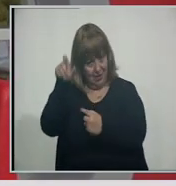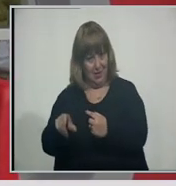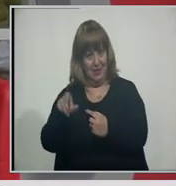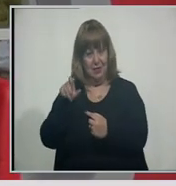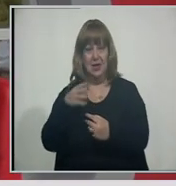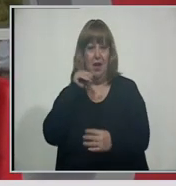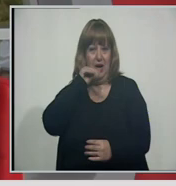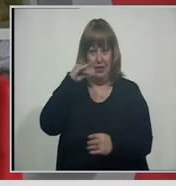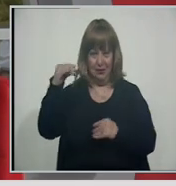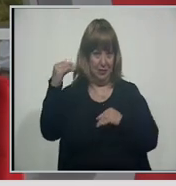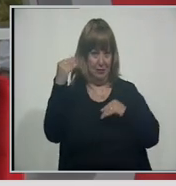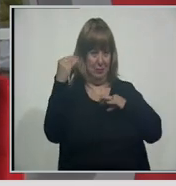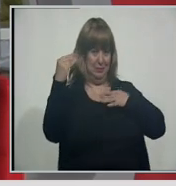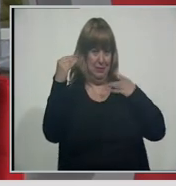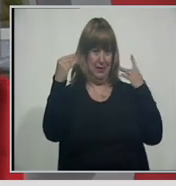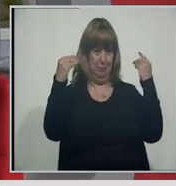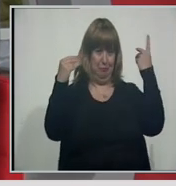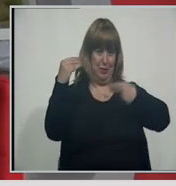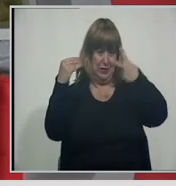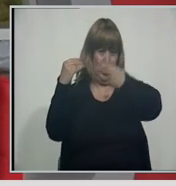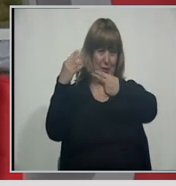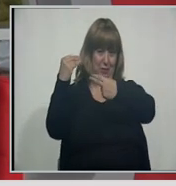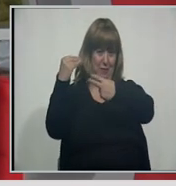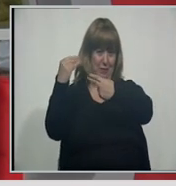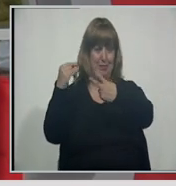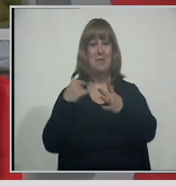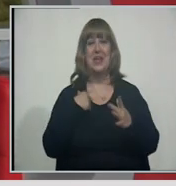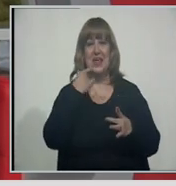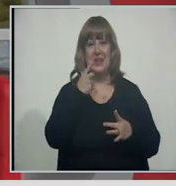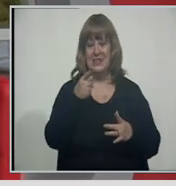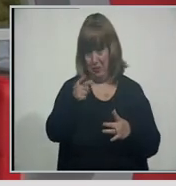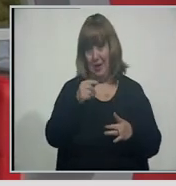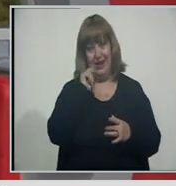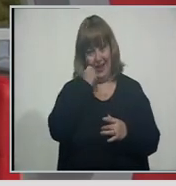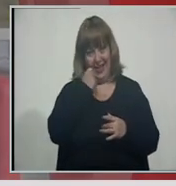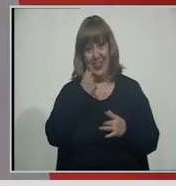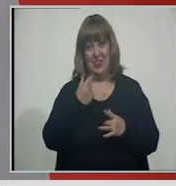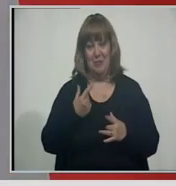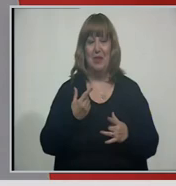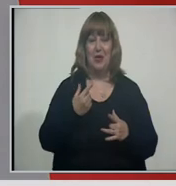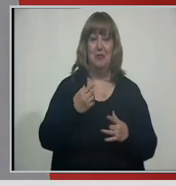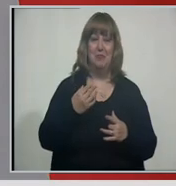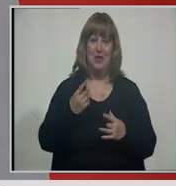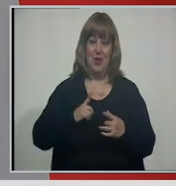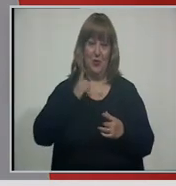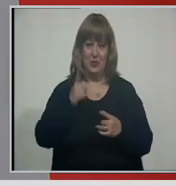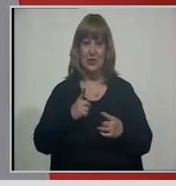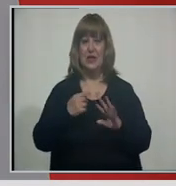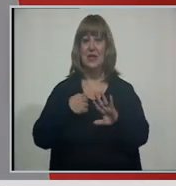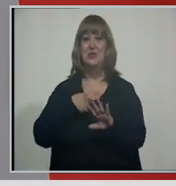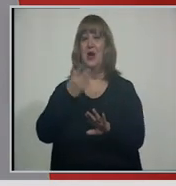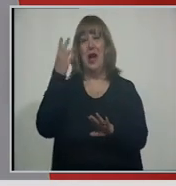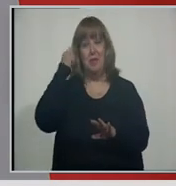para de hablar así que es imposible cortarlo eso es una maravilla pero es un lujo tener test de mi madre me decía los